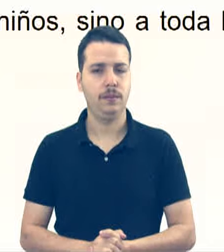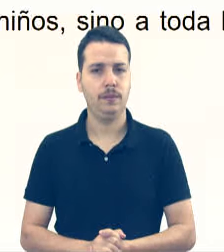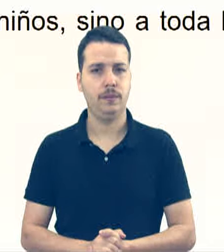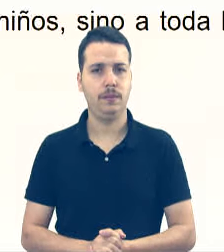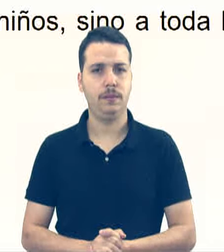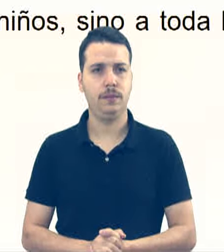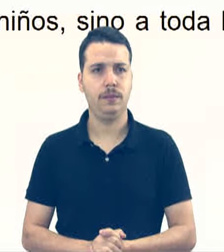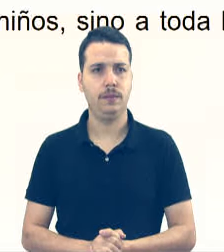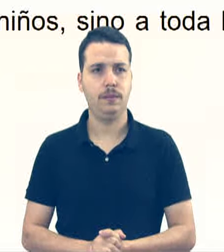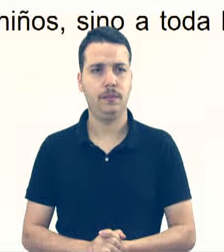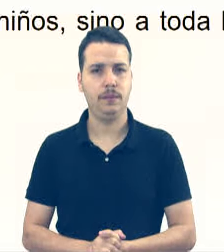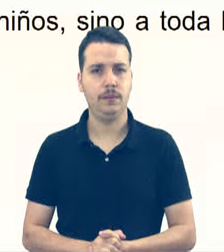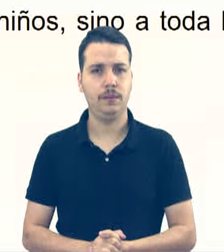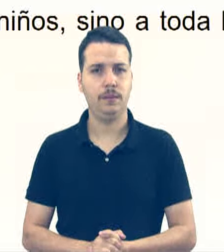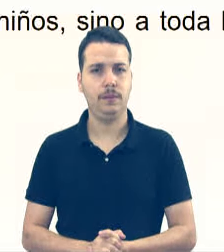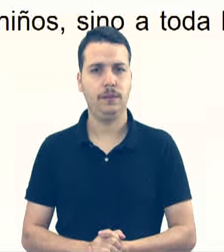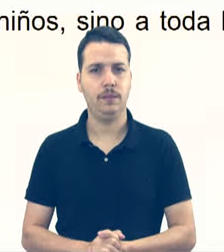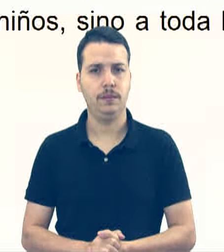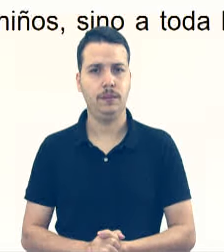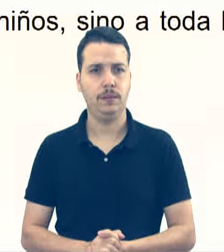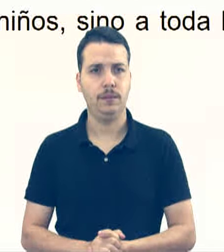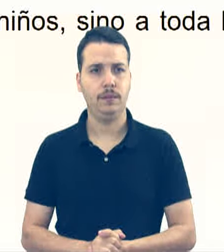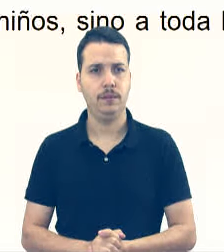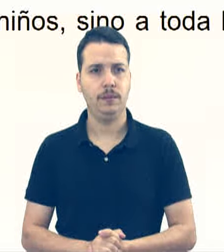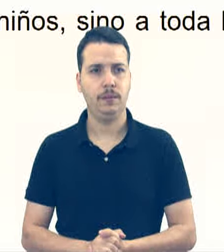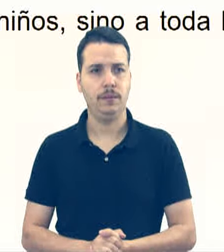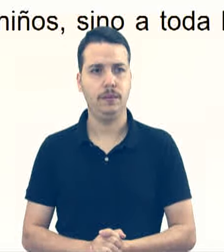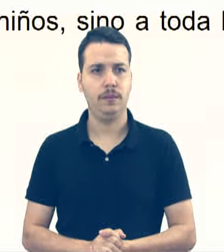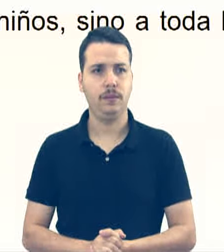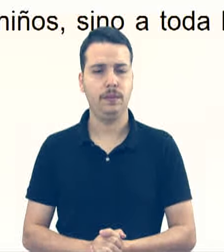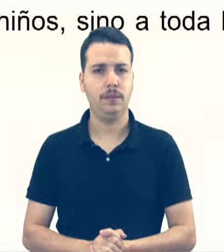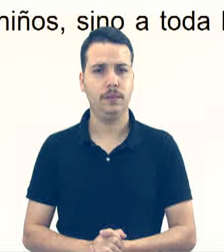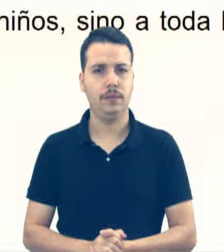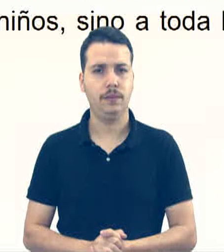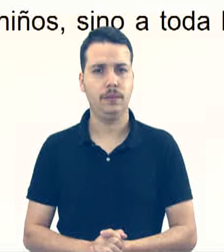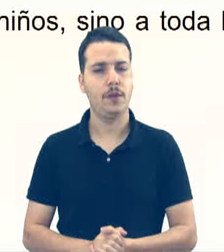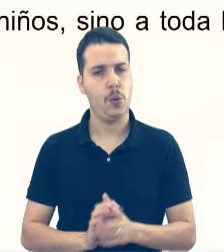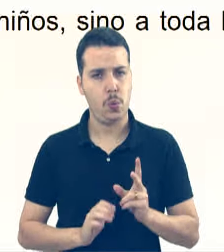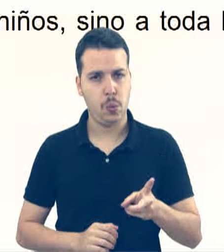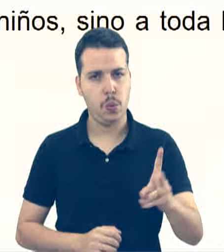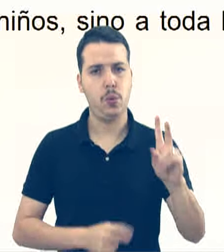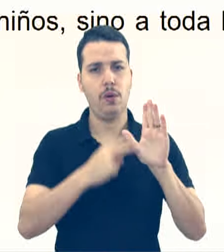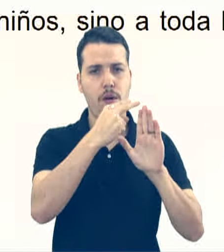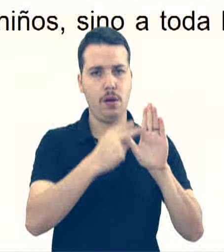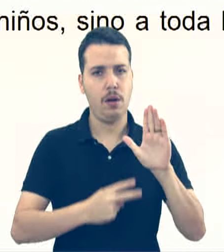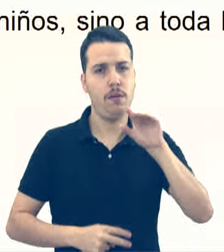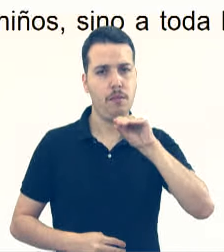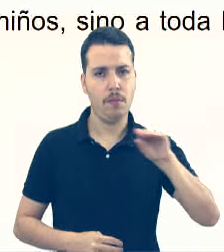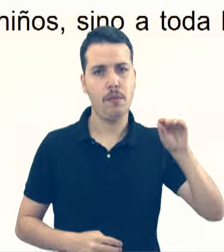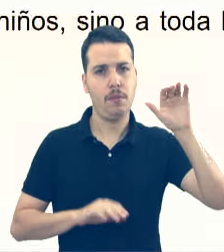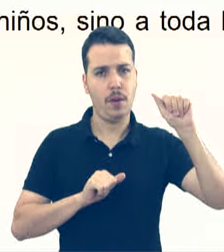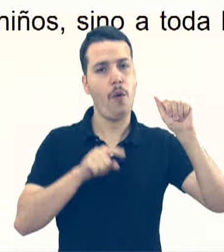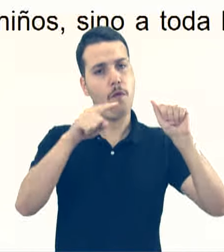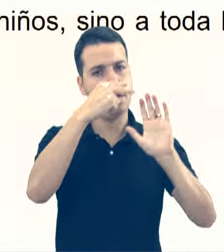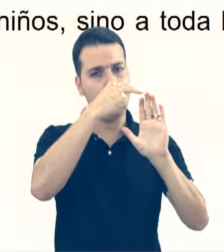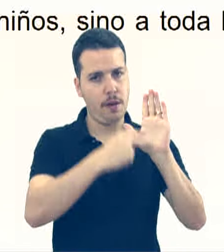fenómeno extensible ya no solo a los niños, sino a toda la sociedad